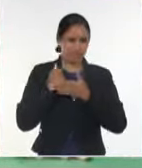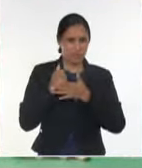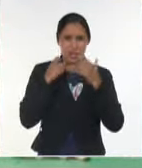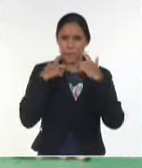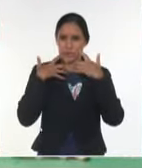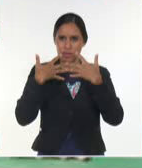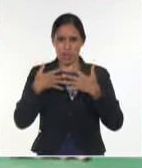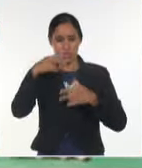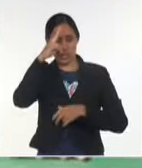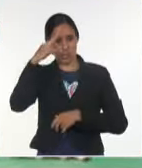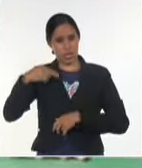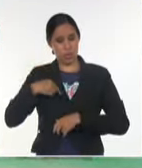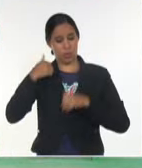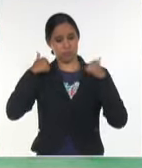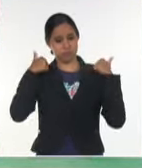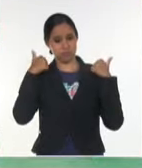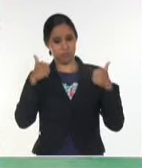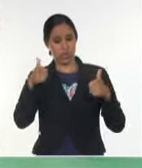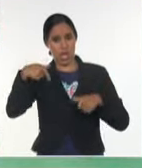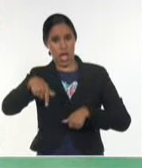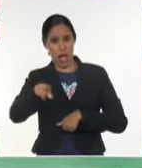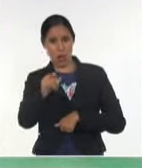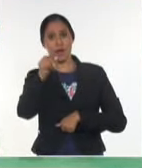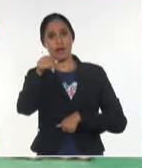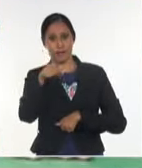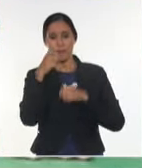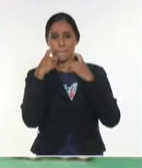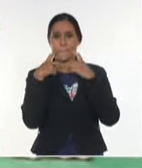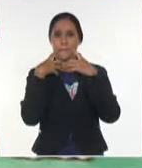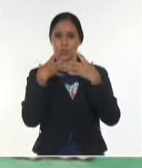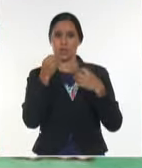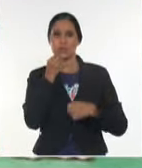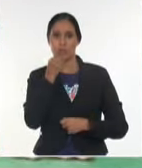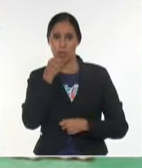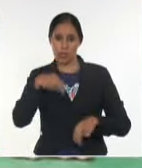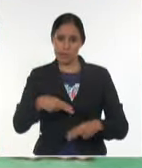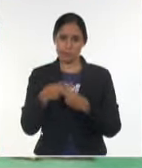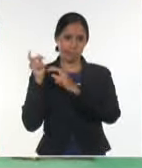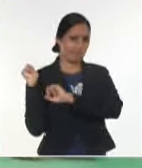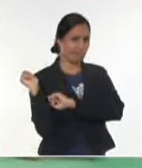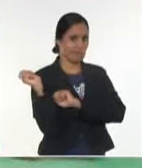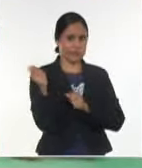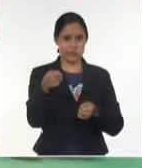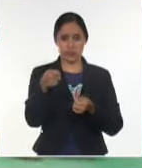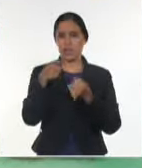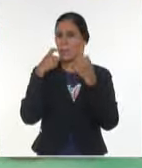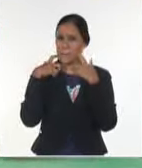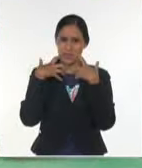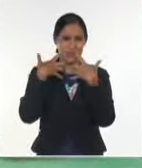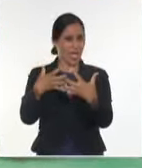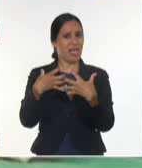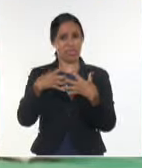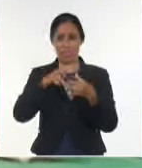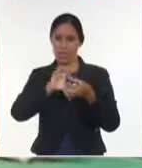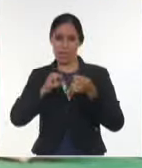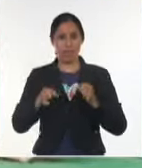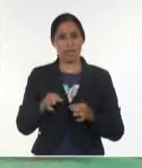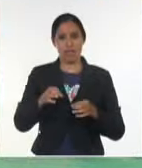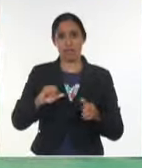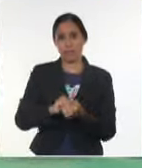estar aquí, hoy aquí lanzando. Nada, un juego de playoff son juegos importantes, ¿no? Juegos que definen